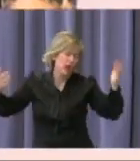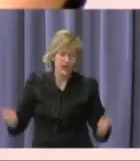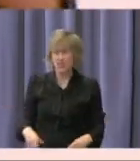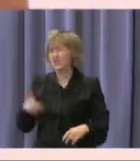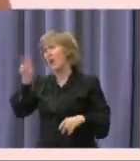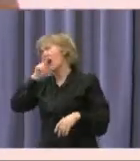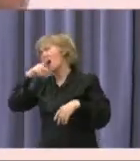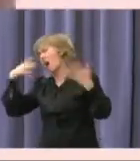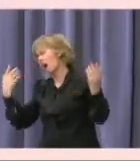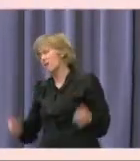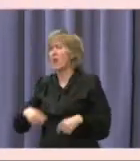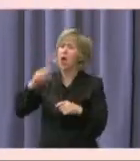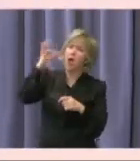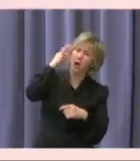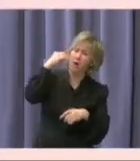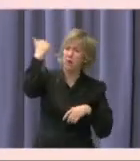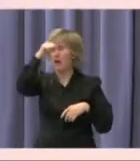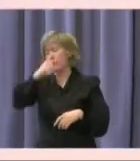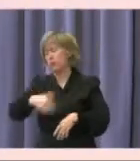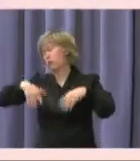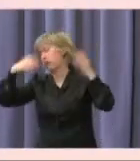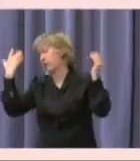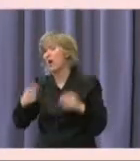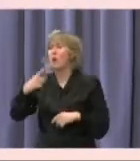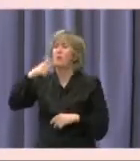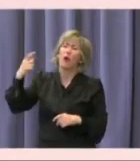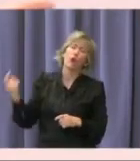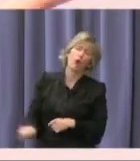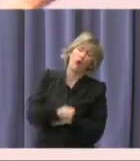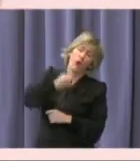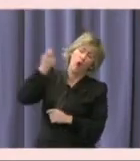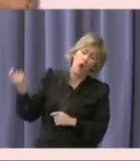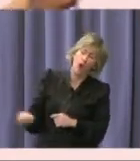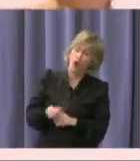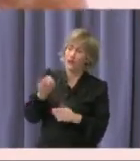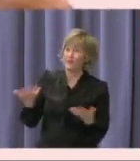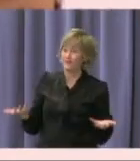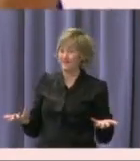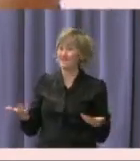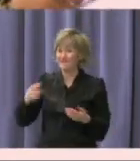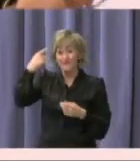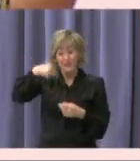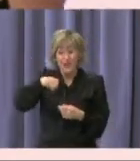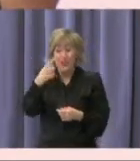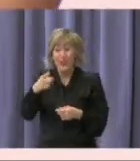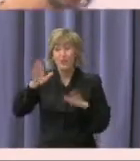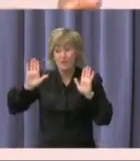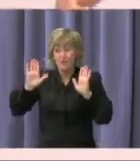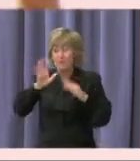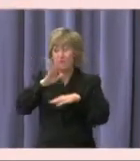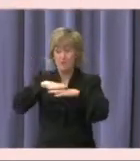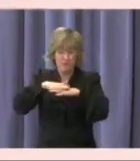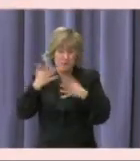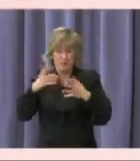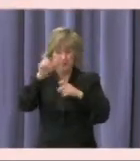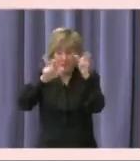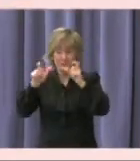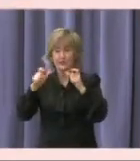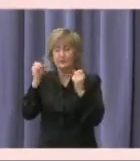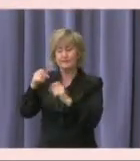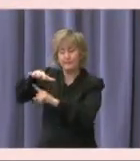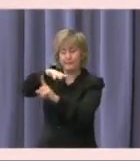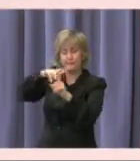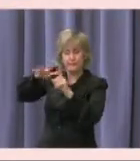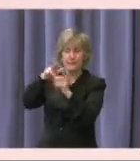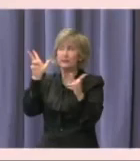y portavozas y menuda chorrada. Lo digo porque la gente sé que eso es lo que está en el ambiente. Entonces, claro, a mí me